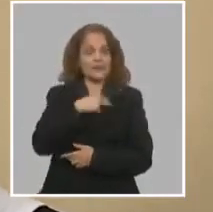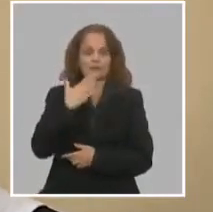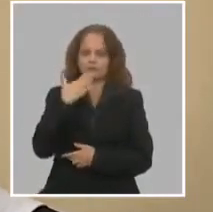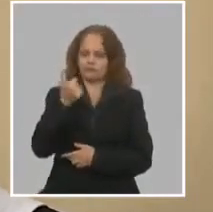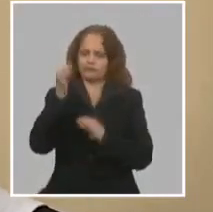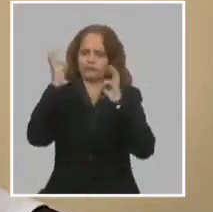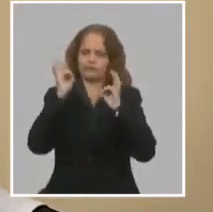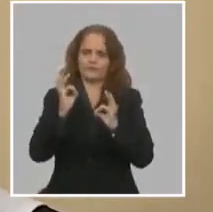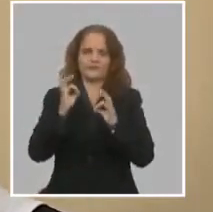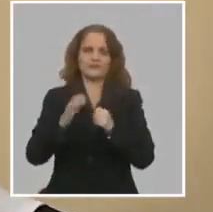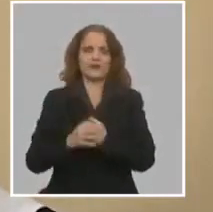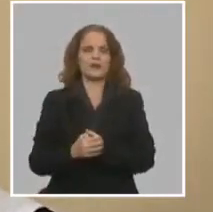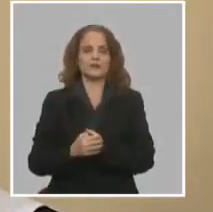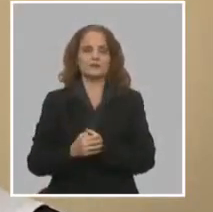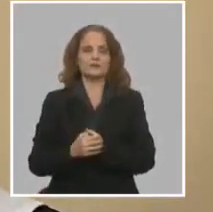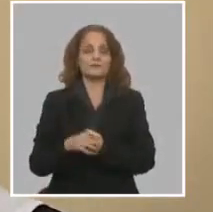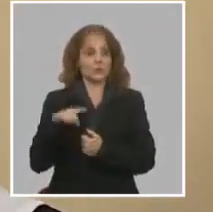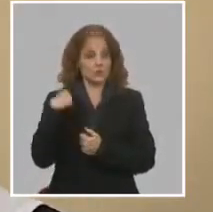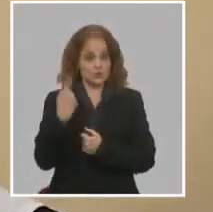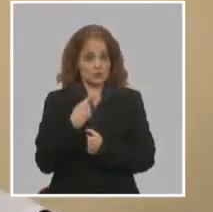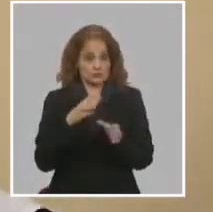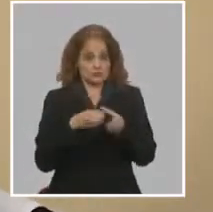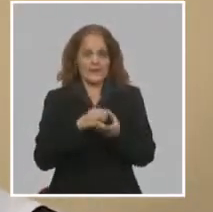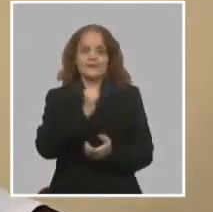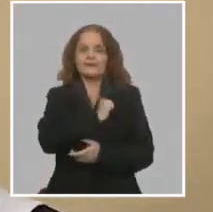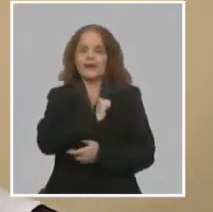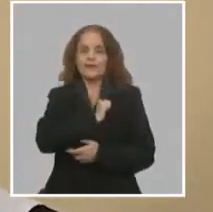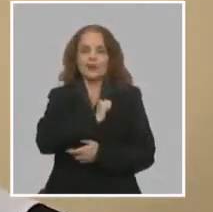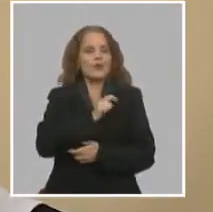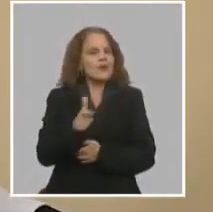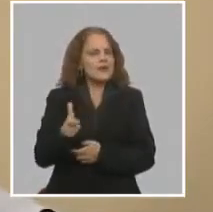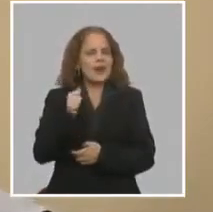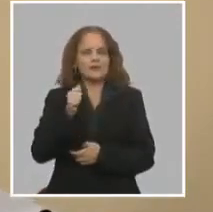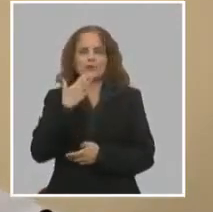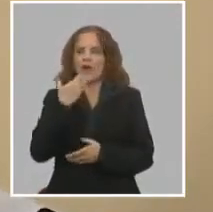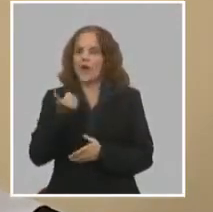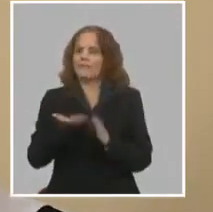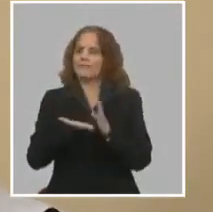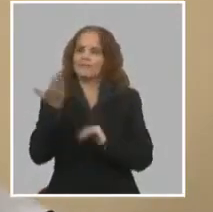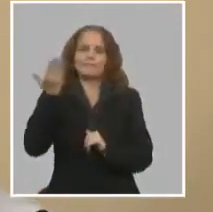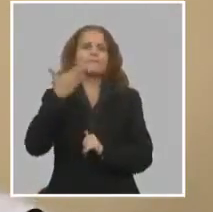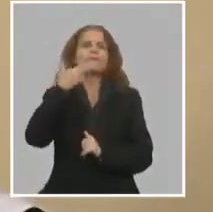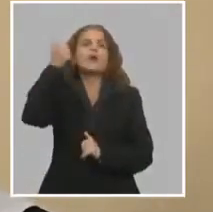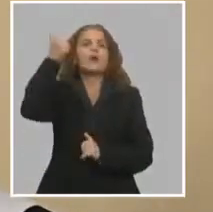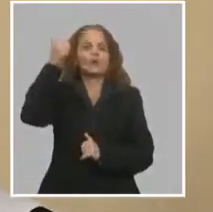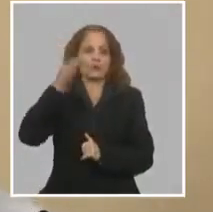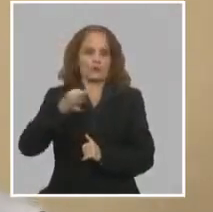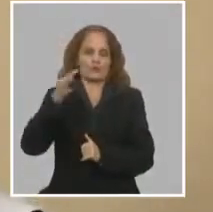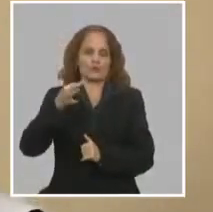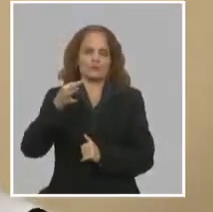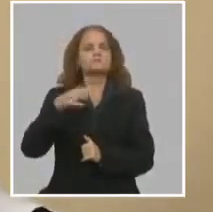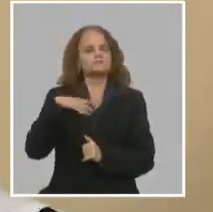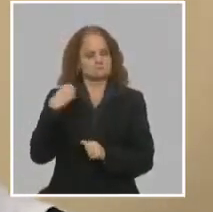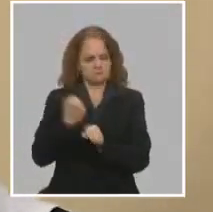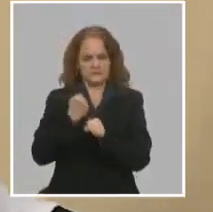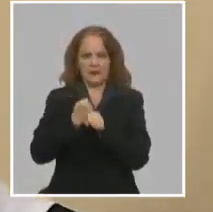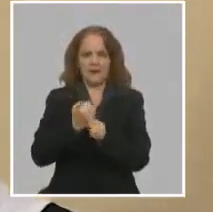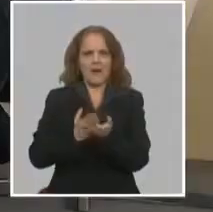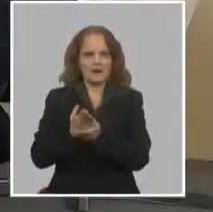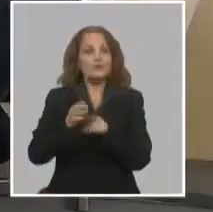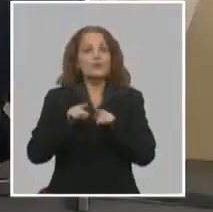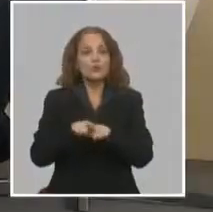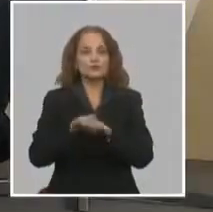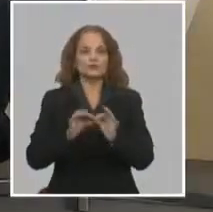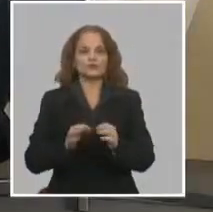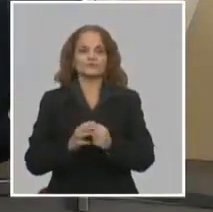y queremos que rápidamente se recupere y que pueda estar con nosotros nuevamente en otra contingencia. Bueno, es